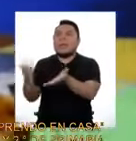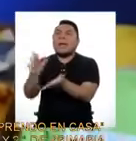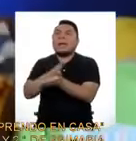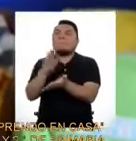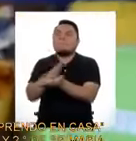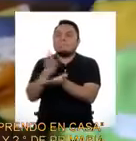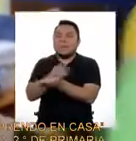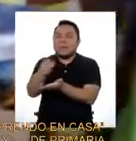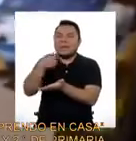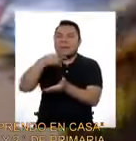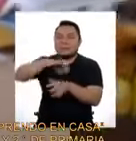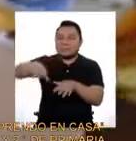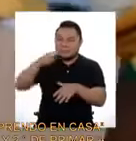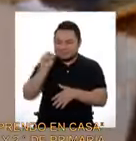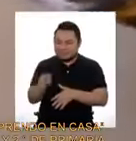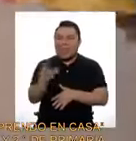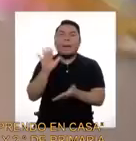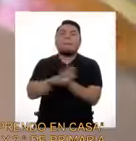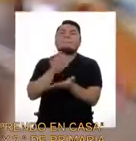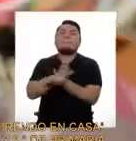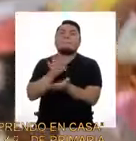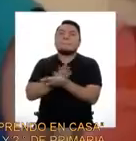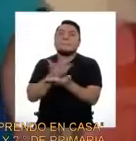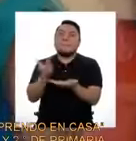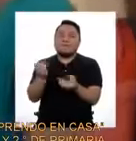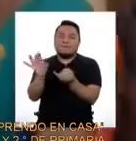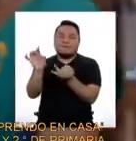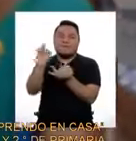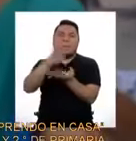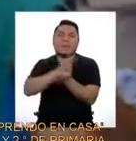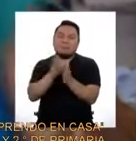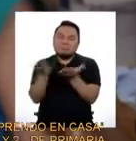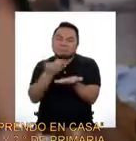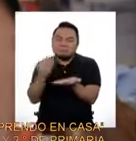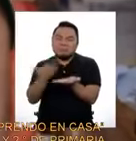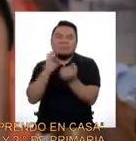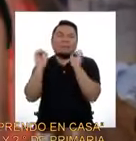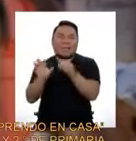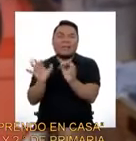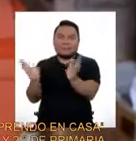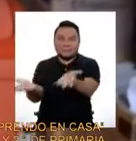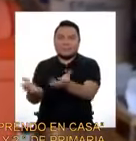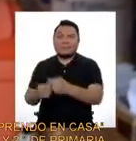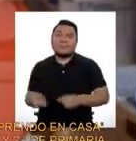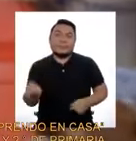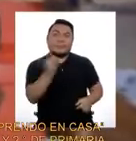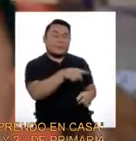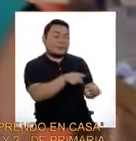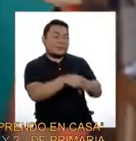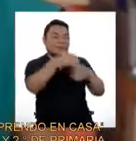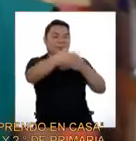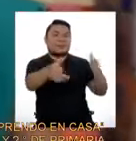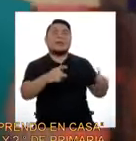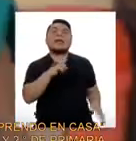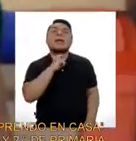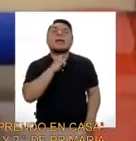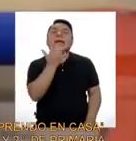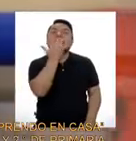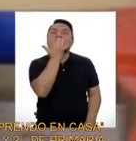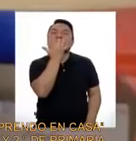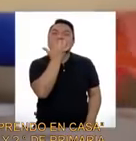hay varias calidades y texturas de papel. También tenemos la parte del PET, el vidrio, que está